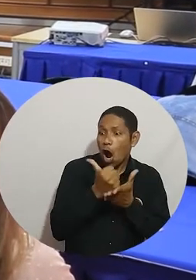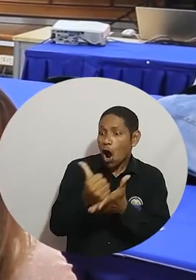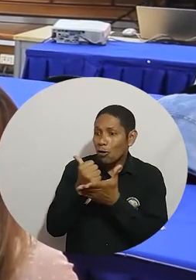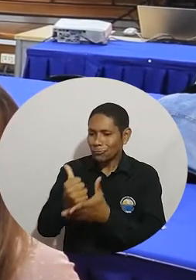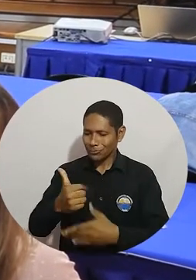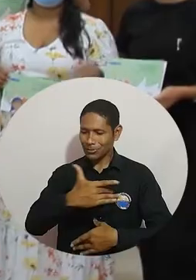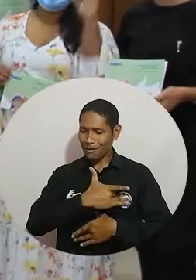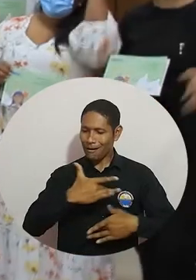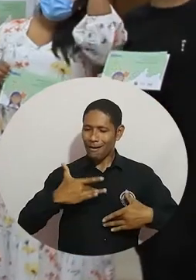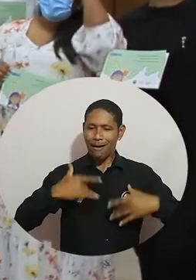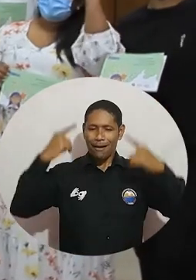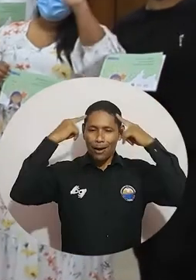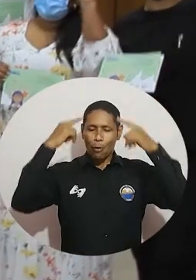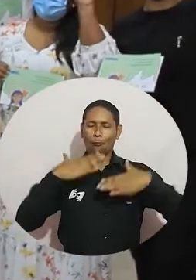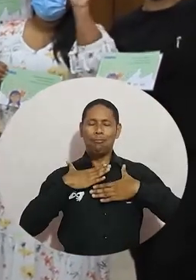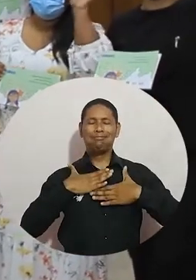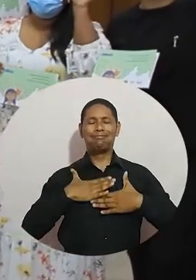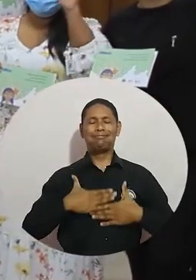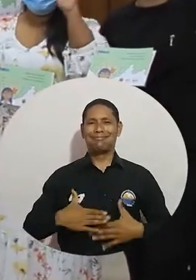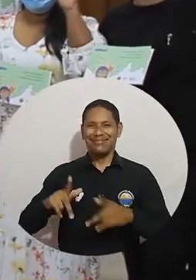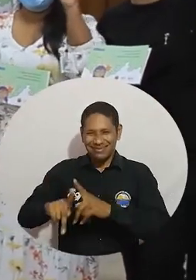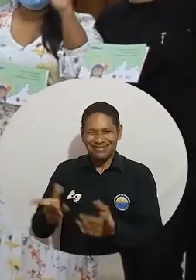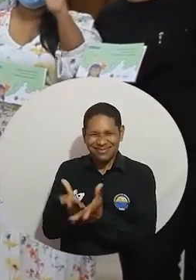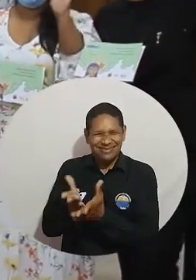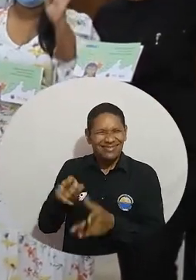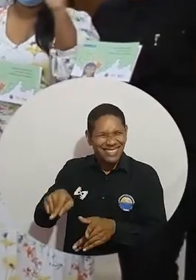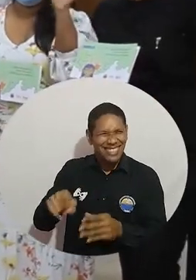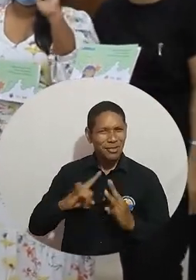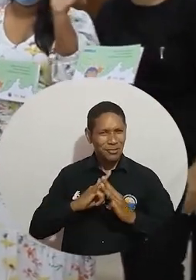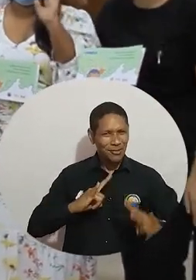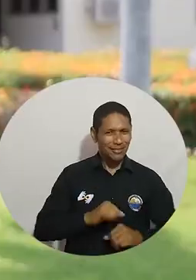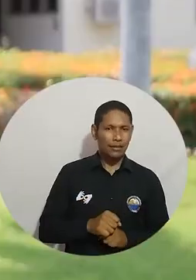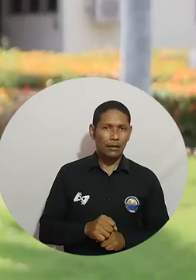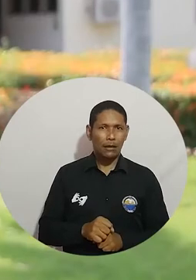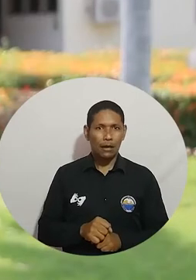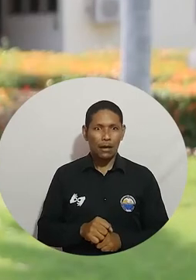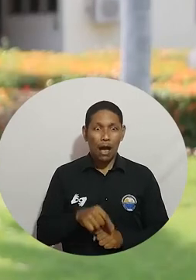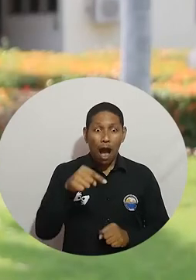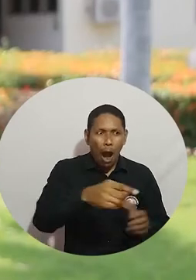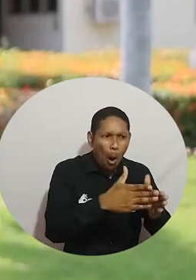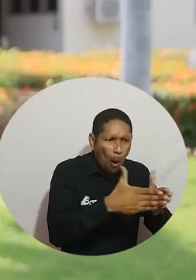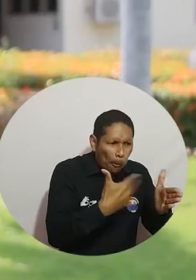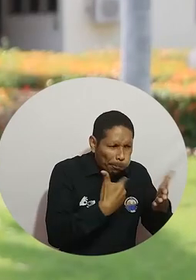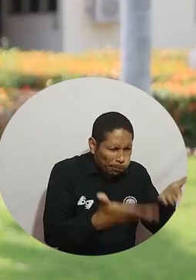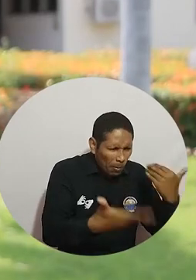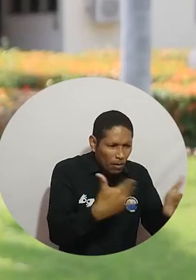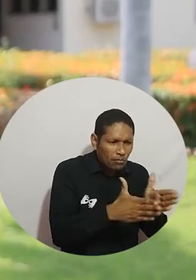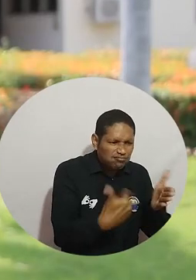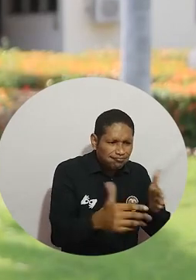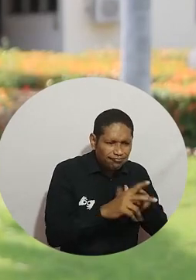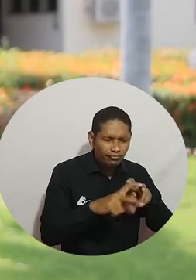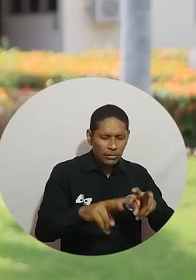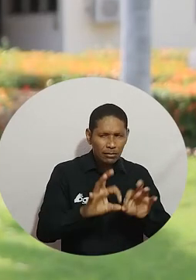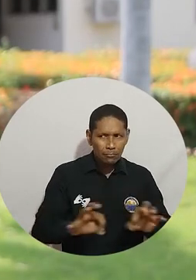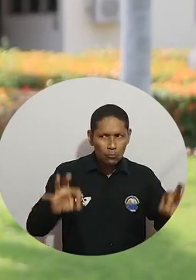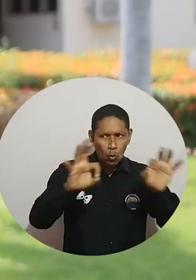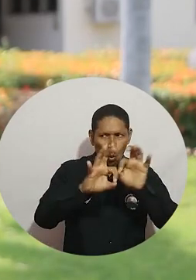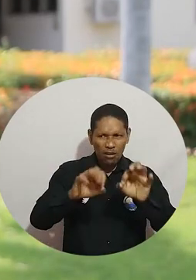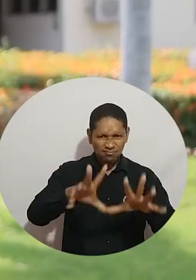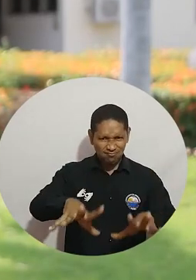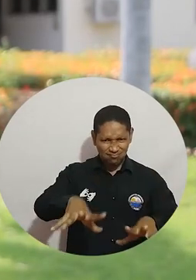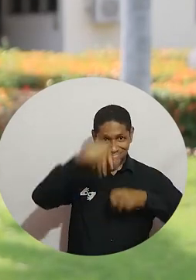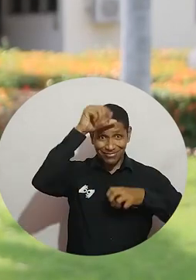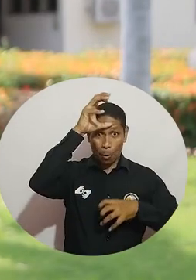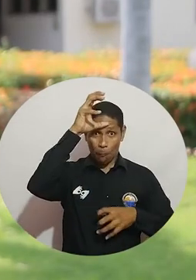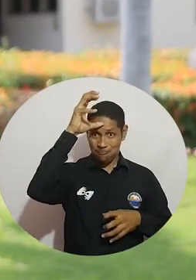la salud mental y el bienestar psicológico en estudiantes universitarios. La guía nace como parte del proceso de apropiación social